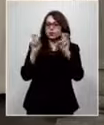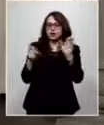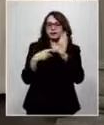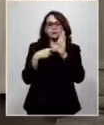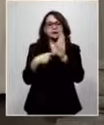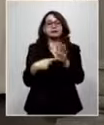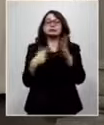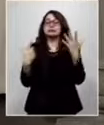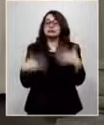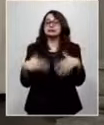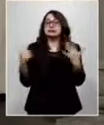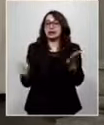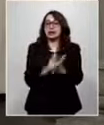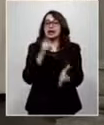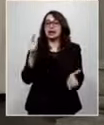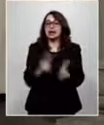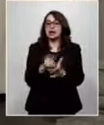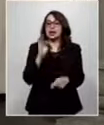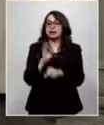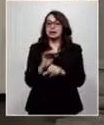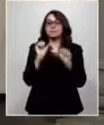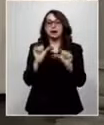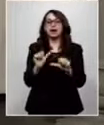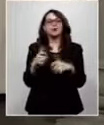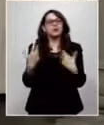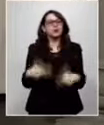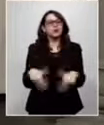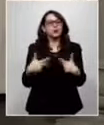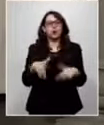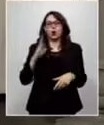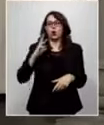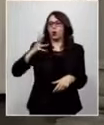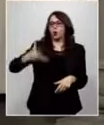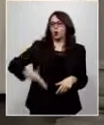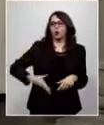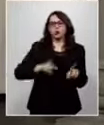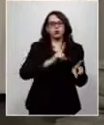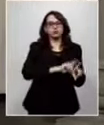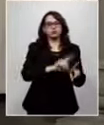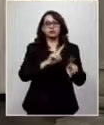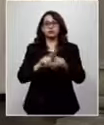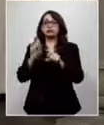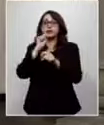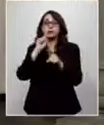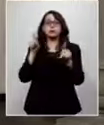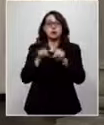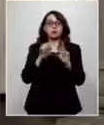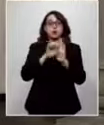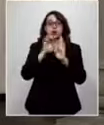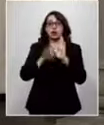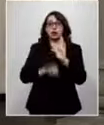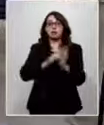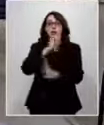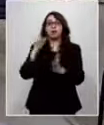tema de la ley de amparo y otros muchos orgullos que tenemos en México, como el asilo. Muchas